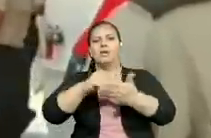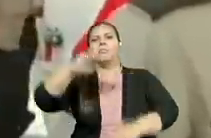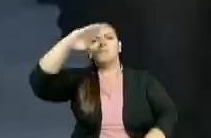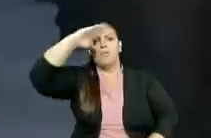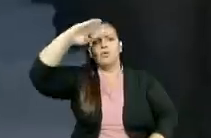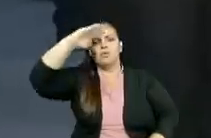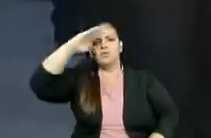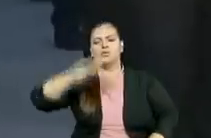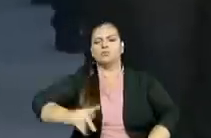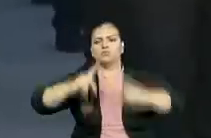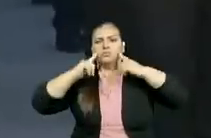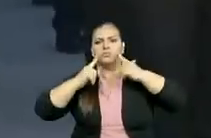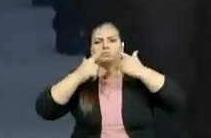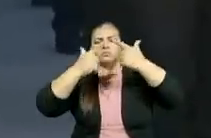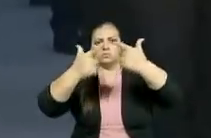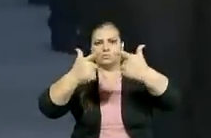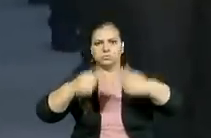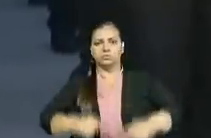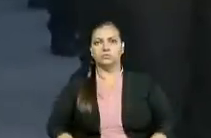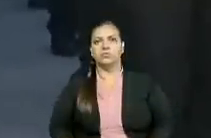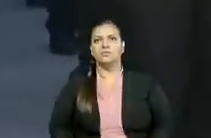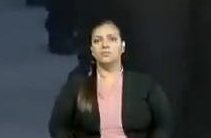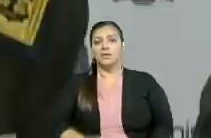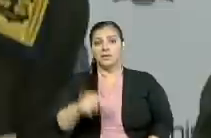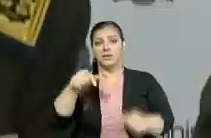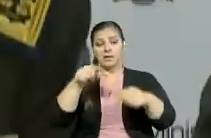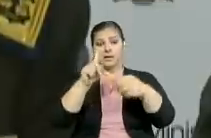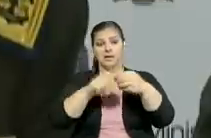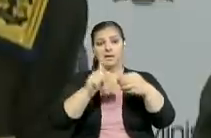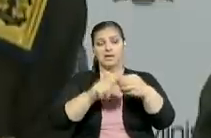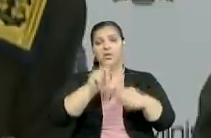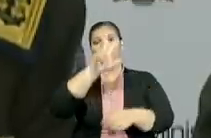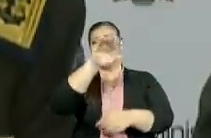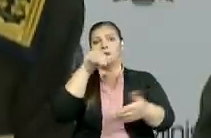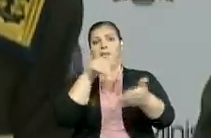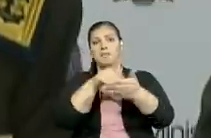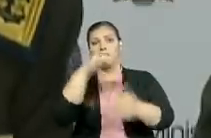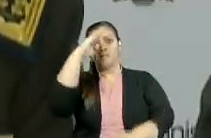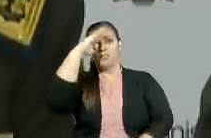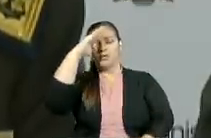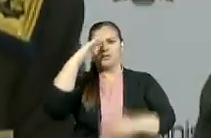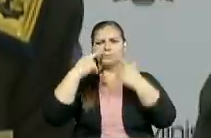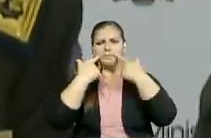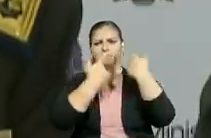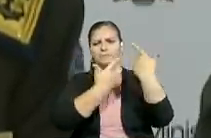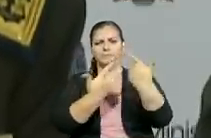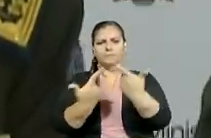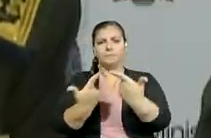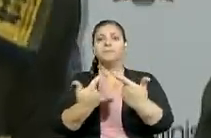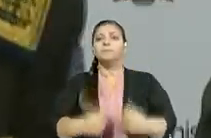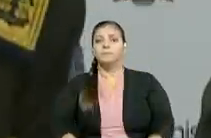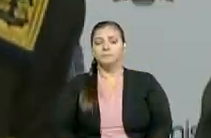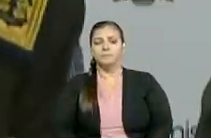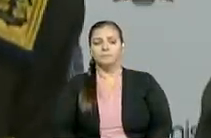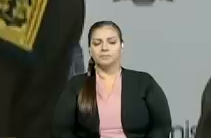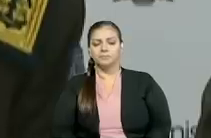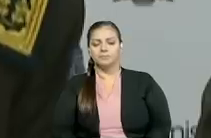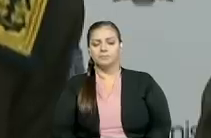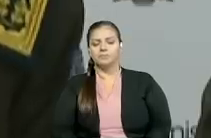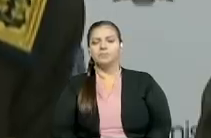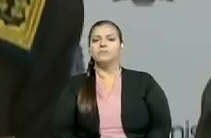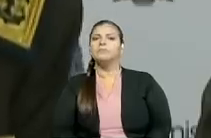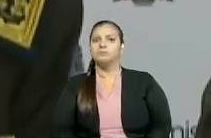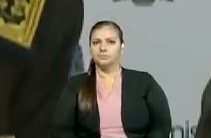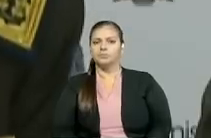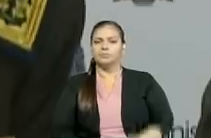44.150 efectivos, de los cuales 2.835 operarán en el Distrito Metropolitano de Quito. Y controlarán los diferentes